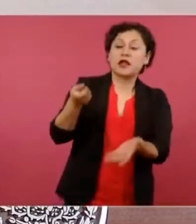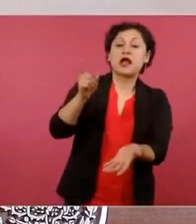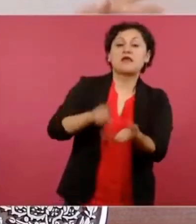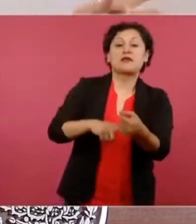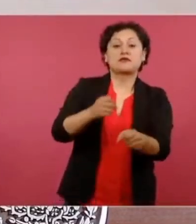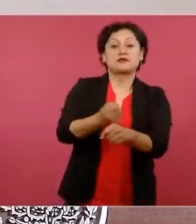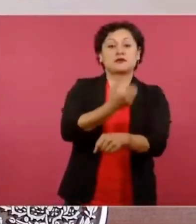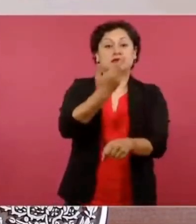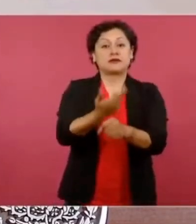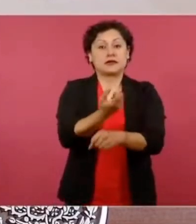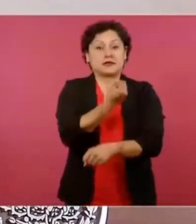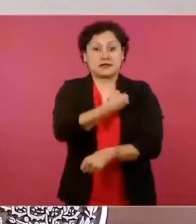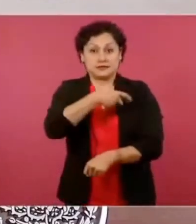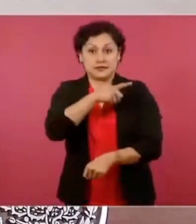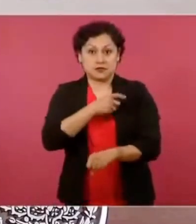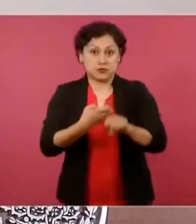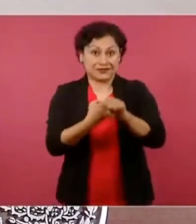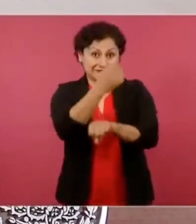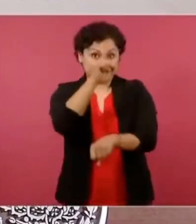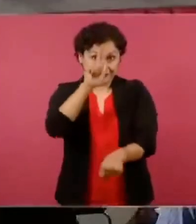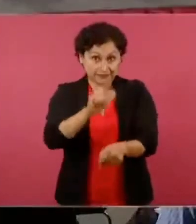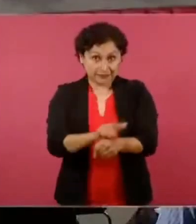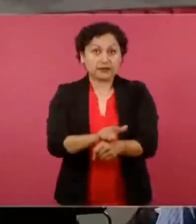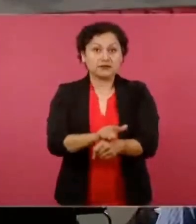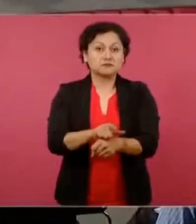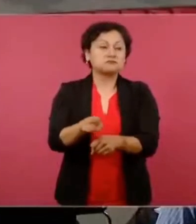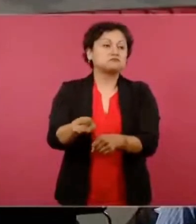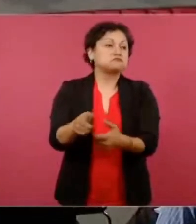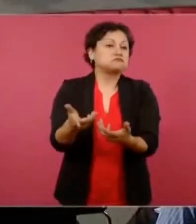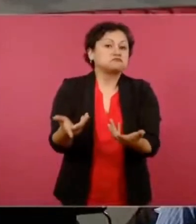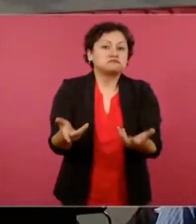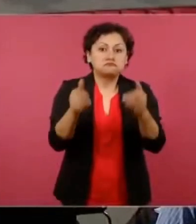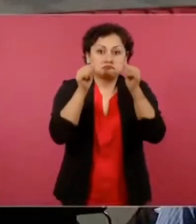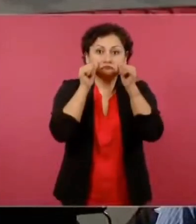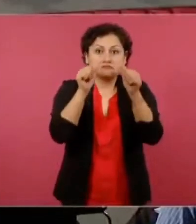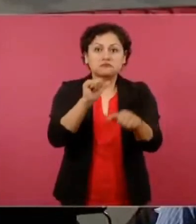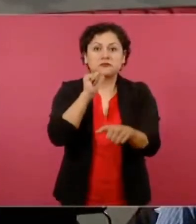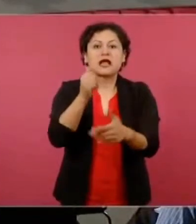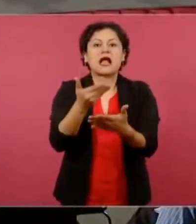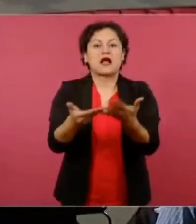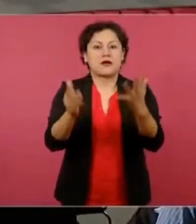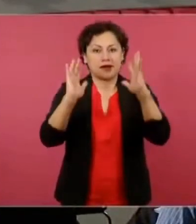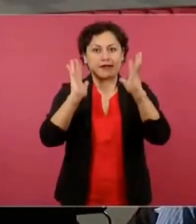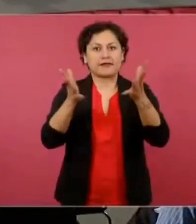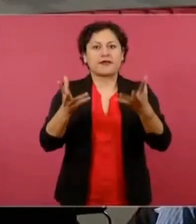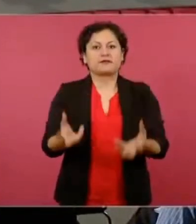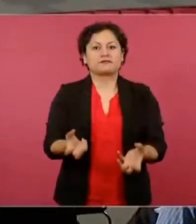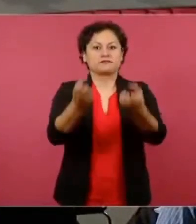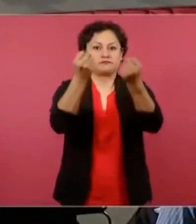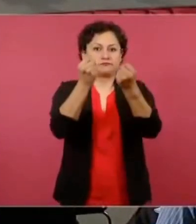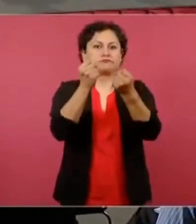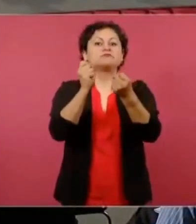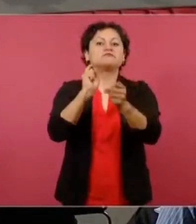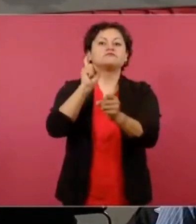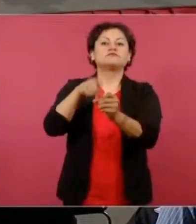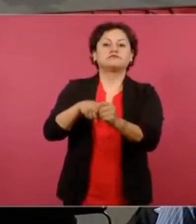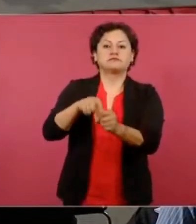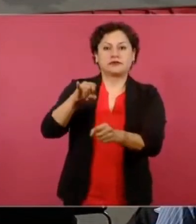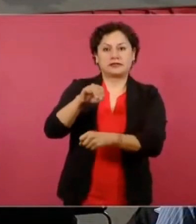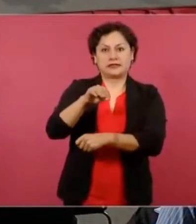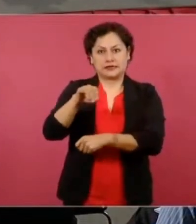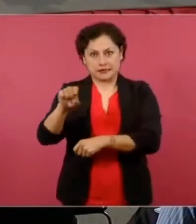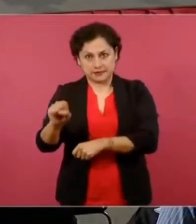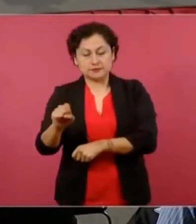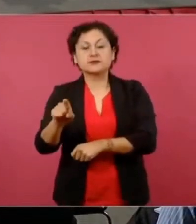Seguro Popular, fueron rescatados y están puestos en operación por parte del Seguro Social y también